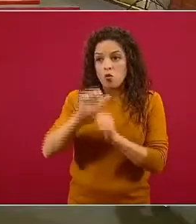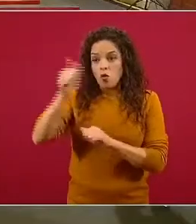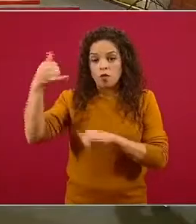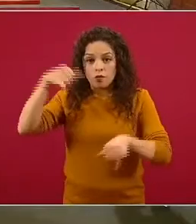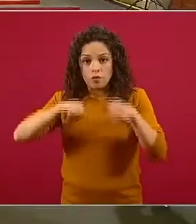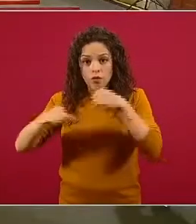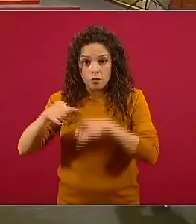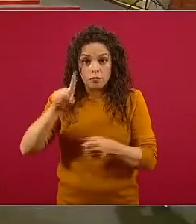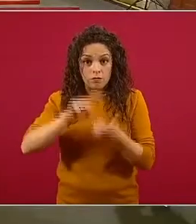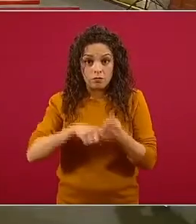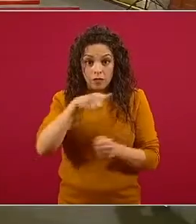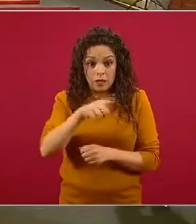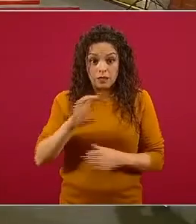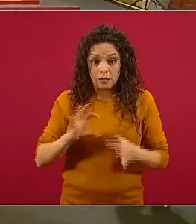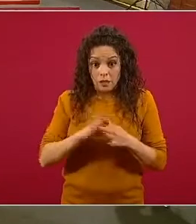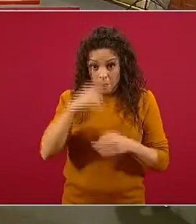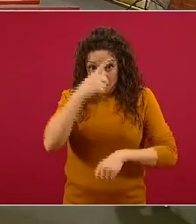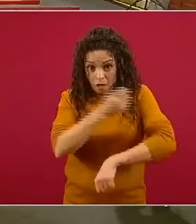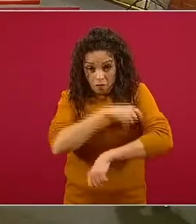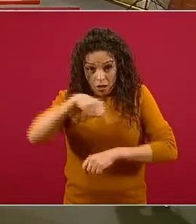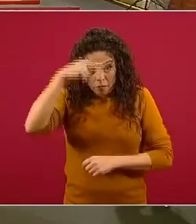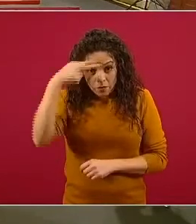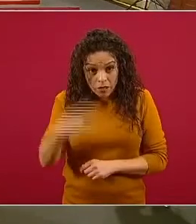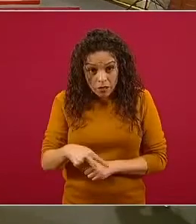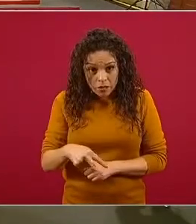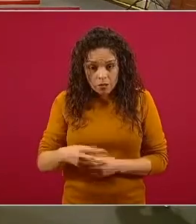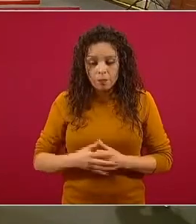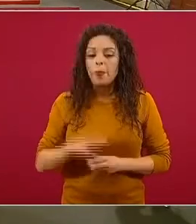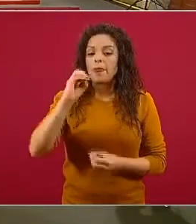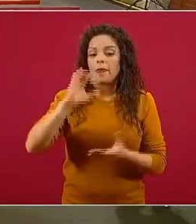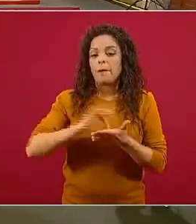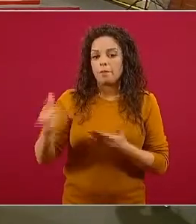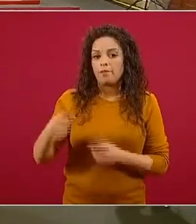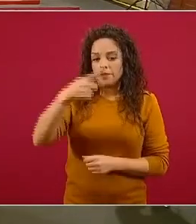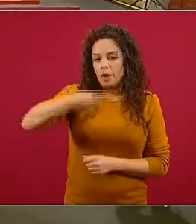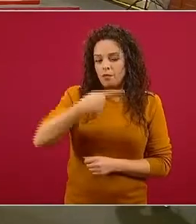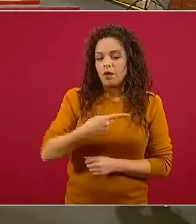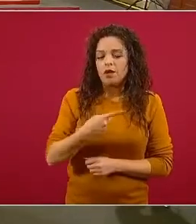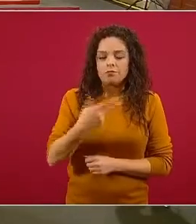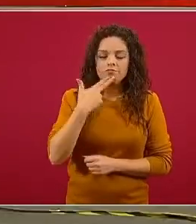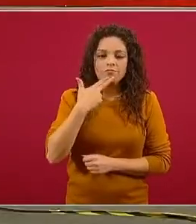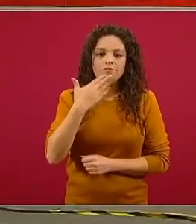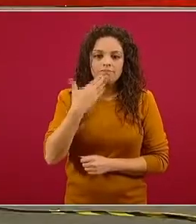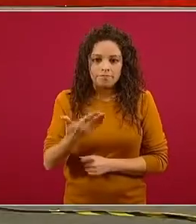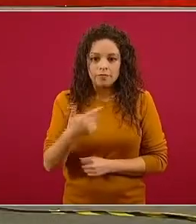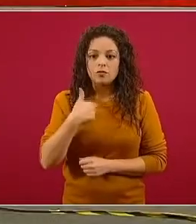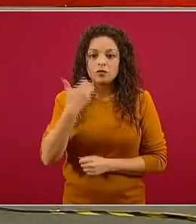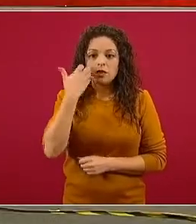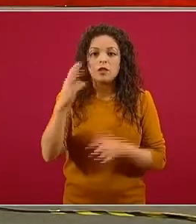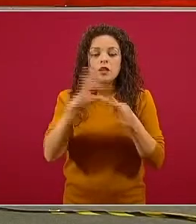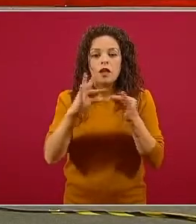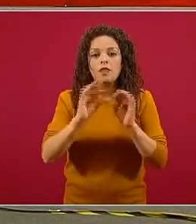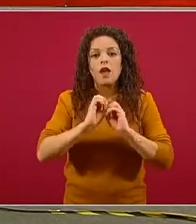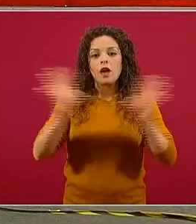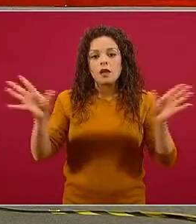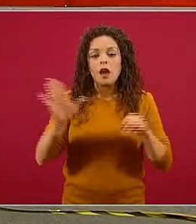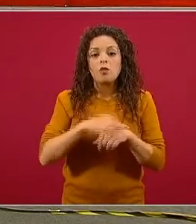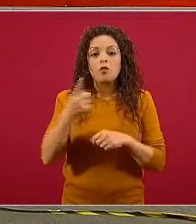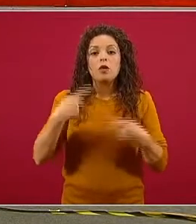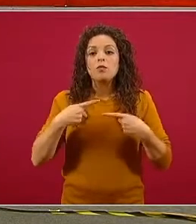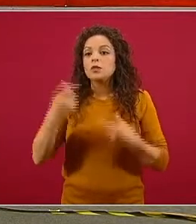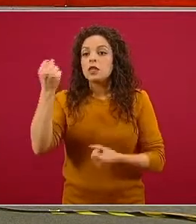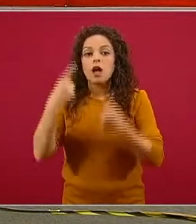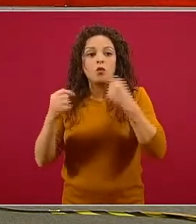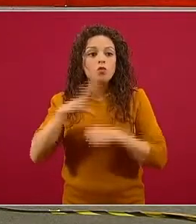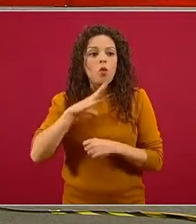Sus preguntas son muy útiles para aclarar a cualquier persona que tuviera curiosidad o duda o inquietudes sobre